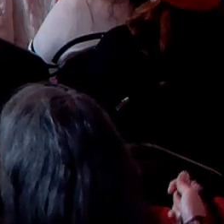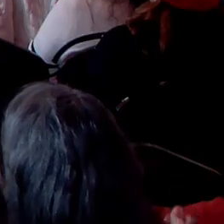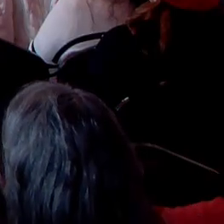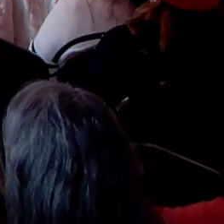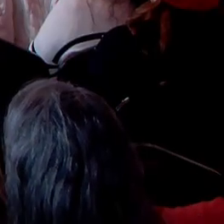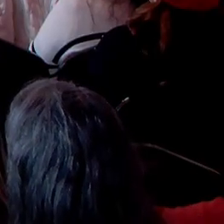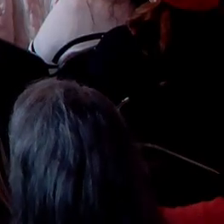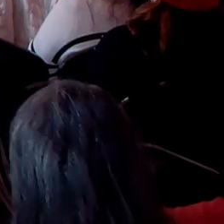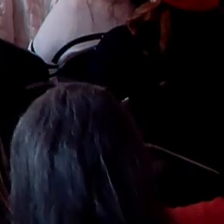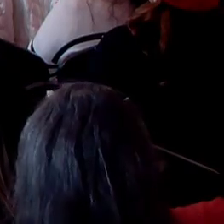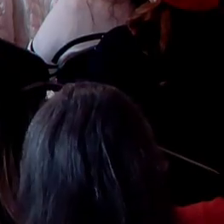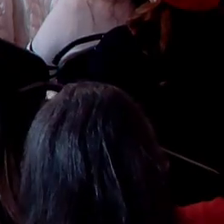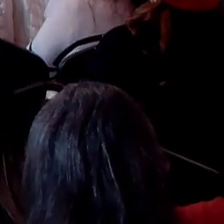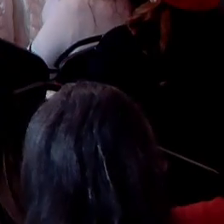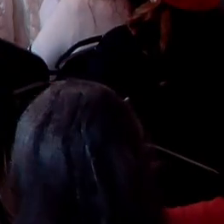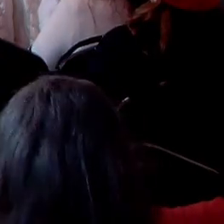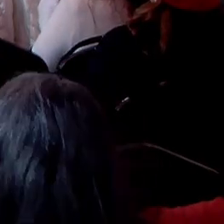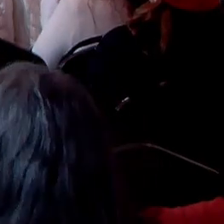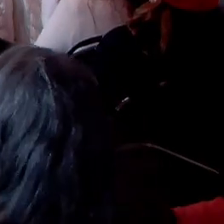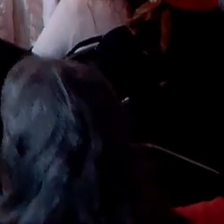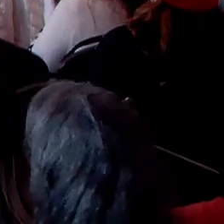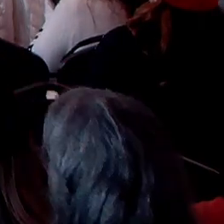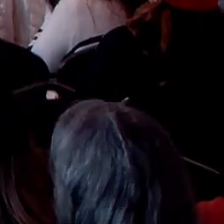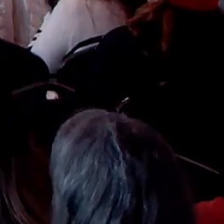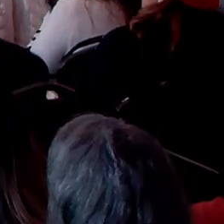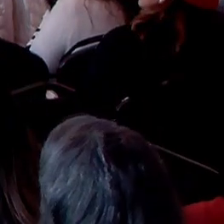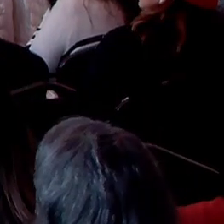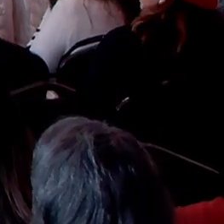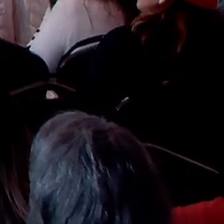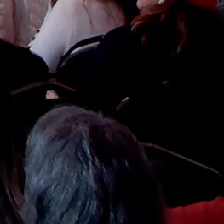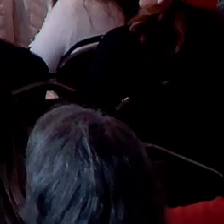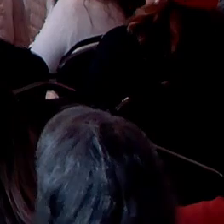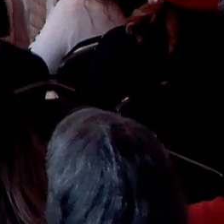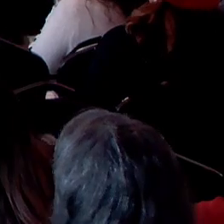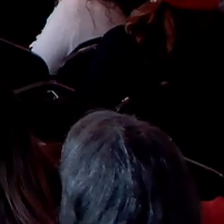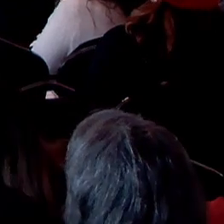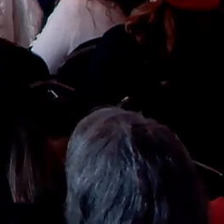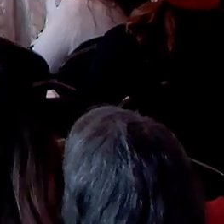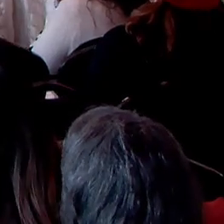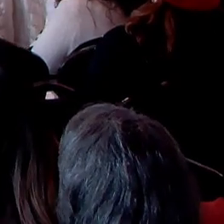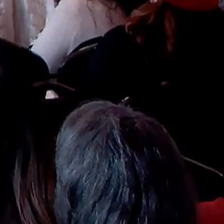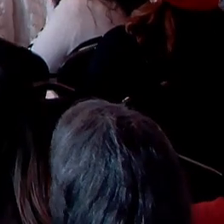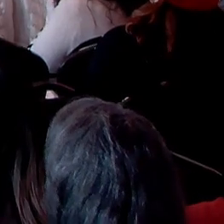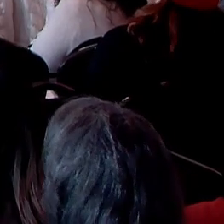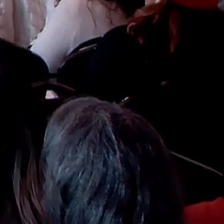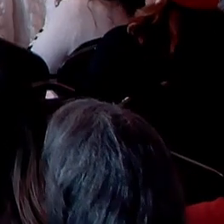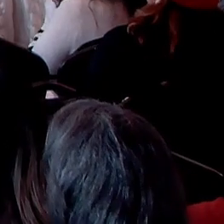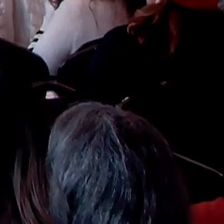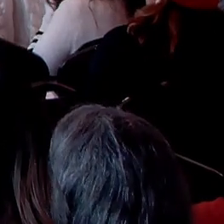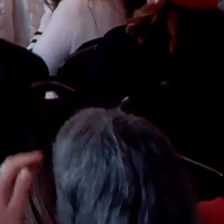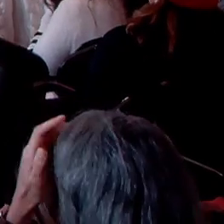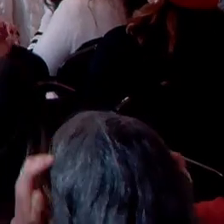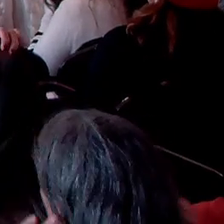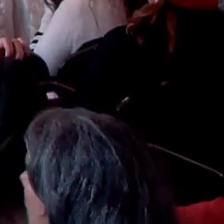del equipo de lengua en Ceibal. Valentina también es investigadora ANI. Vamos a invitar también